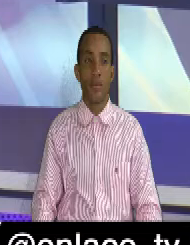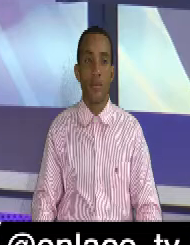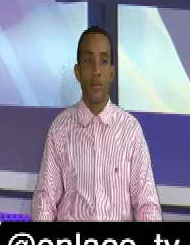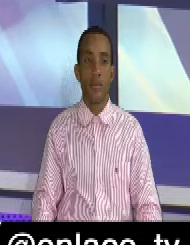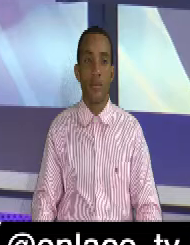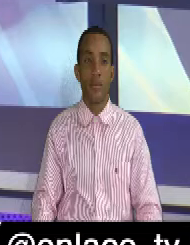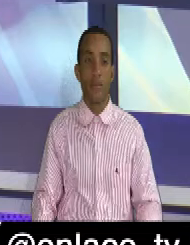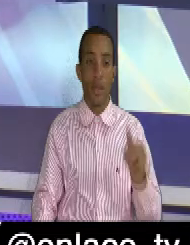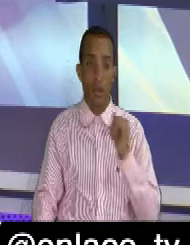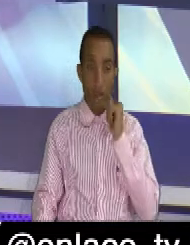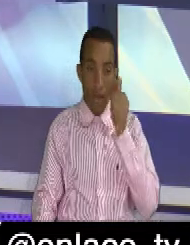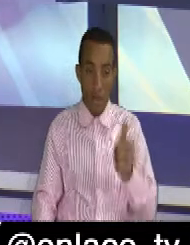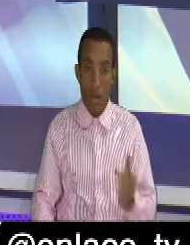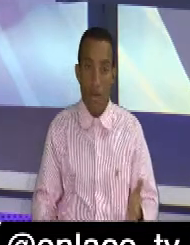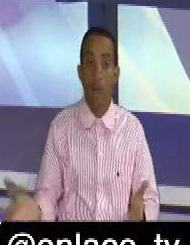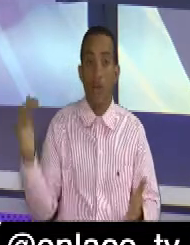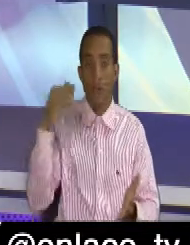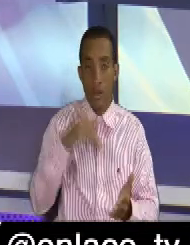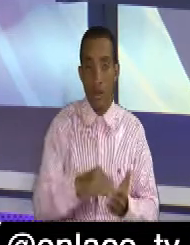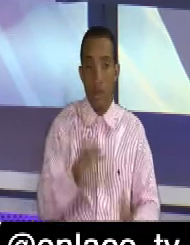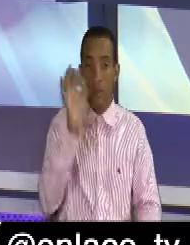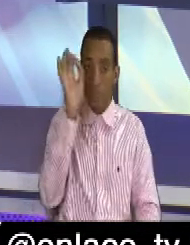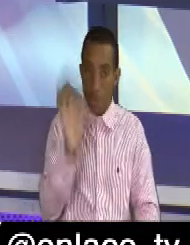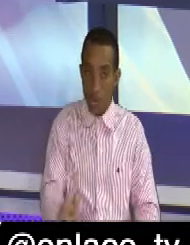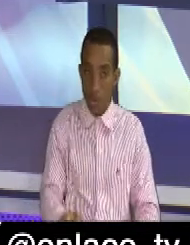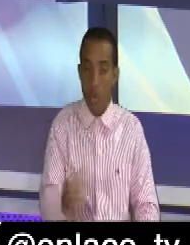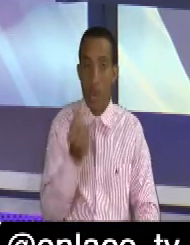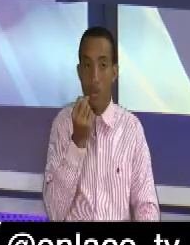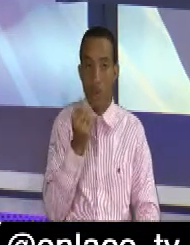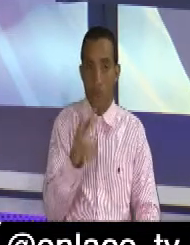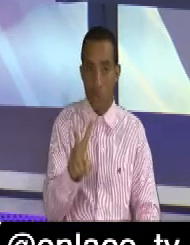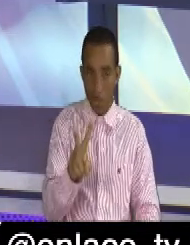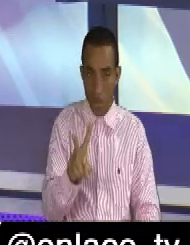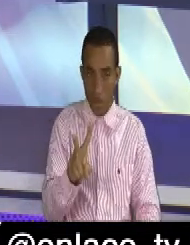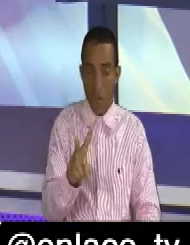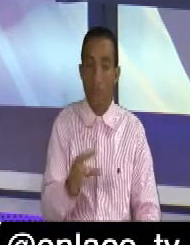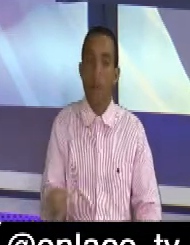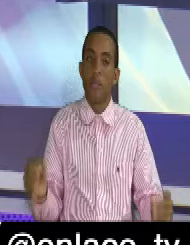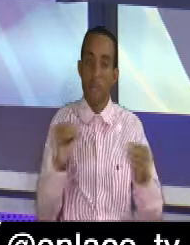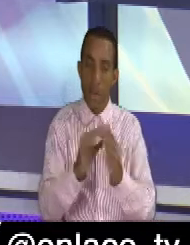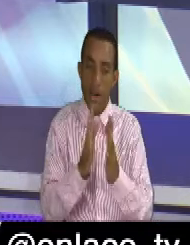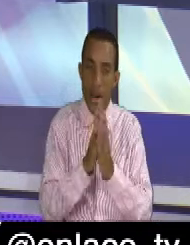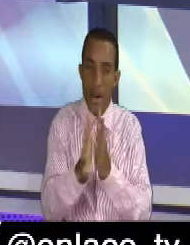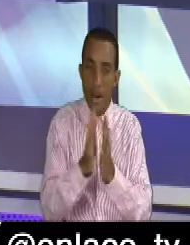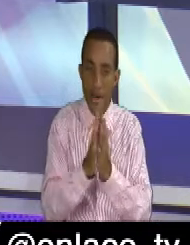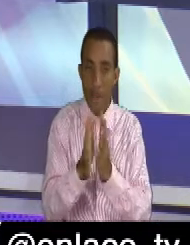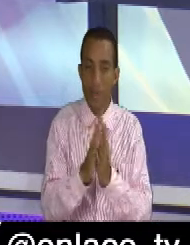Mañana de nuevo los esperamos muy puntuales, ya saben, 12 del mediodía para contarles más de lo que pasa en